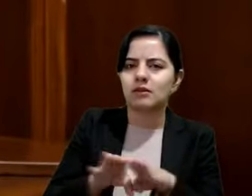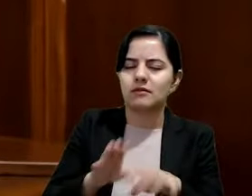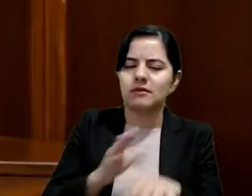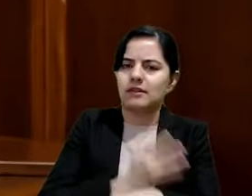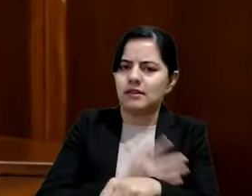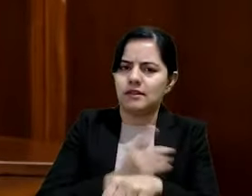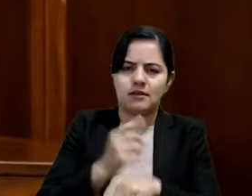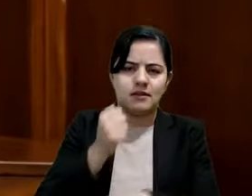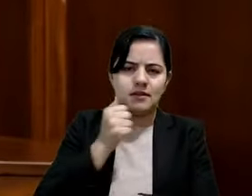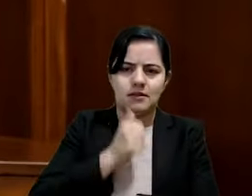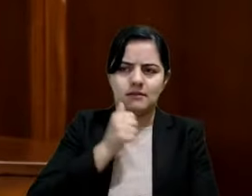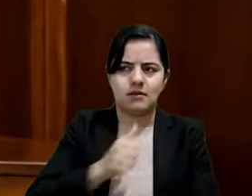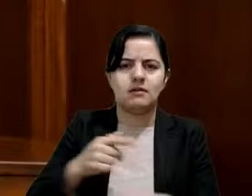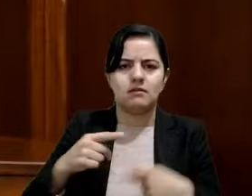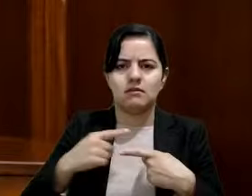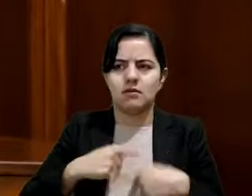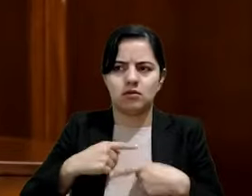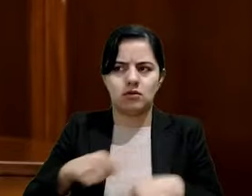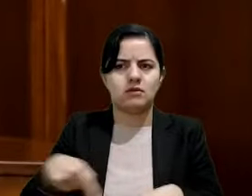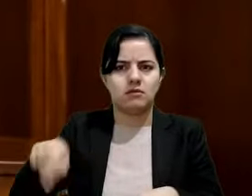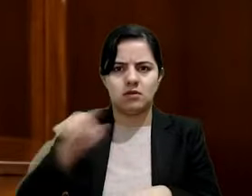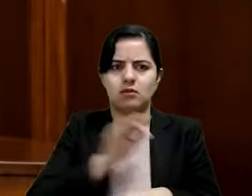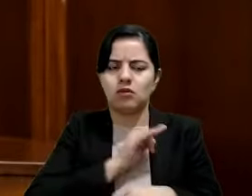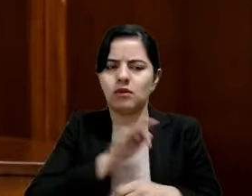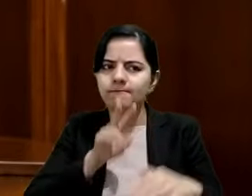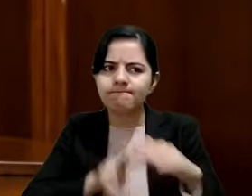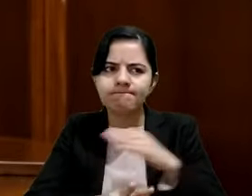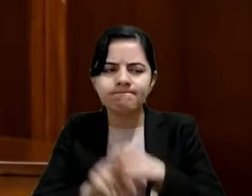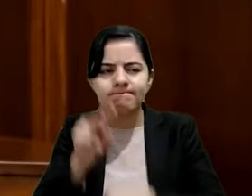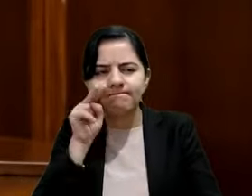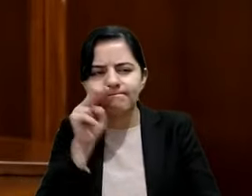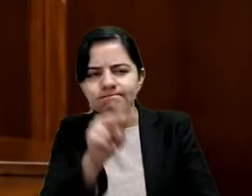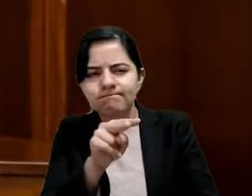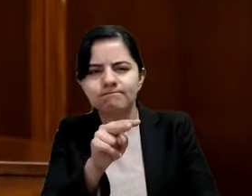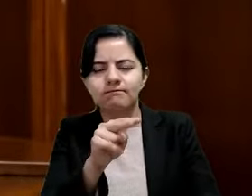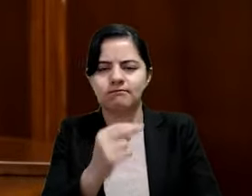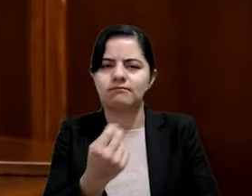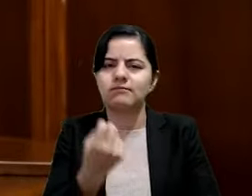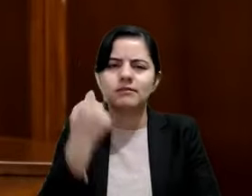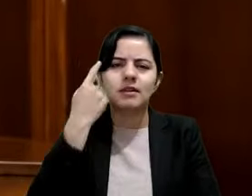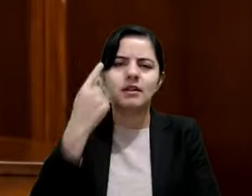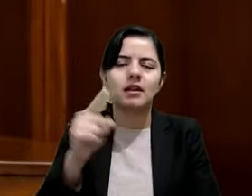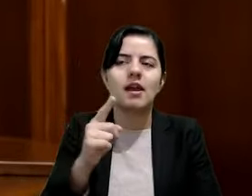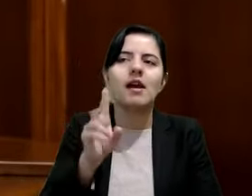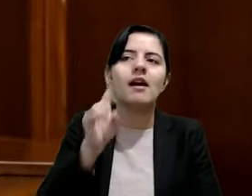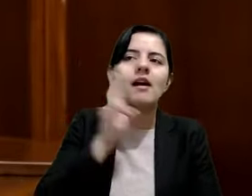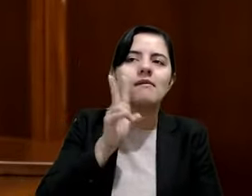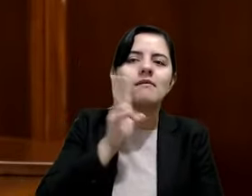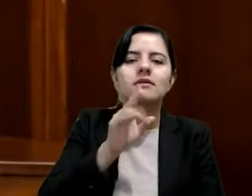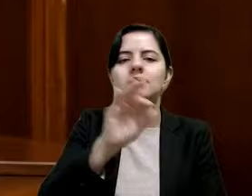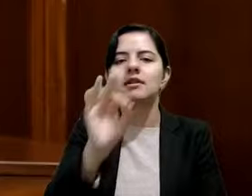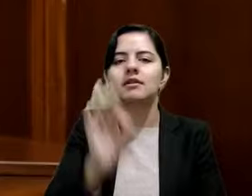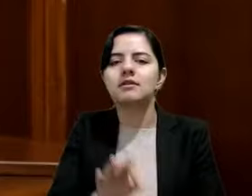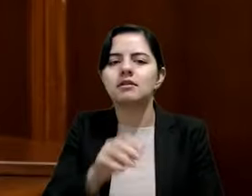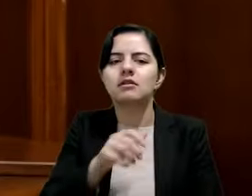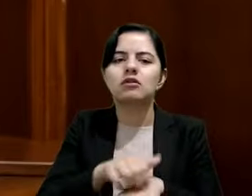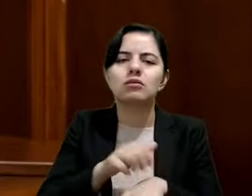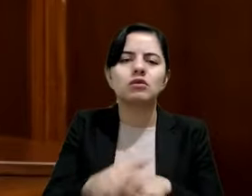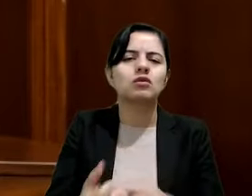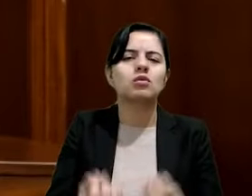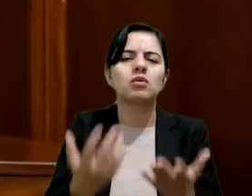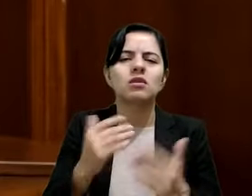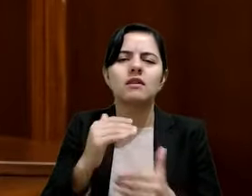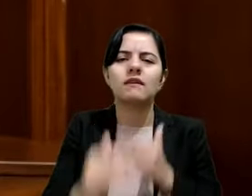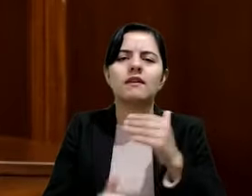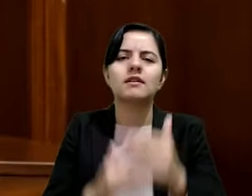al pueblo Mexiquense no solo para revisar estadística sino para hacer un balance de los avances